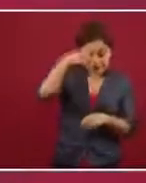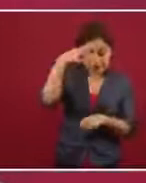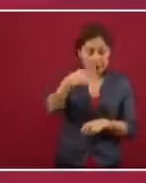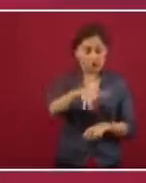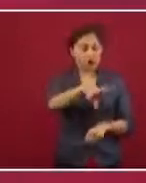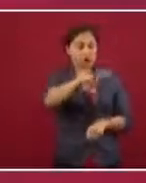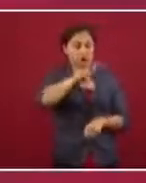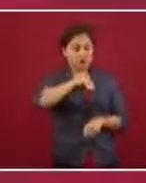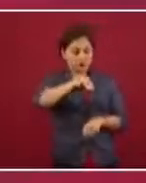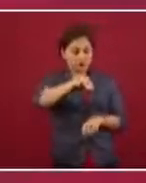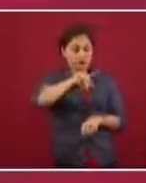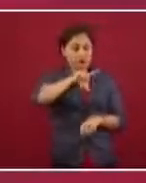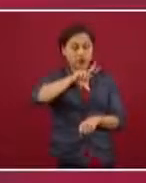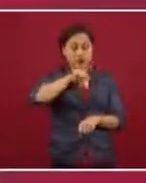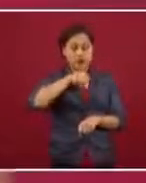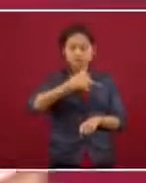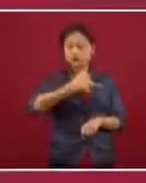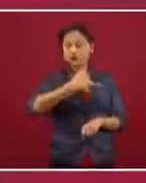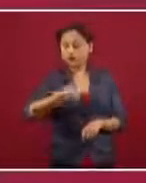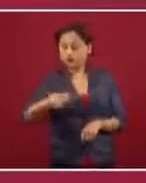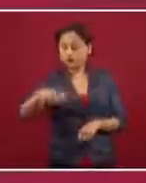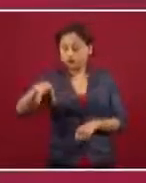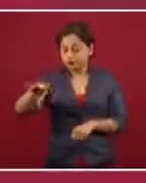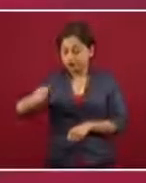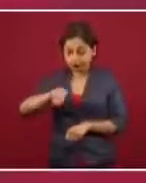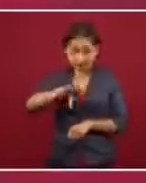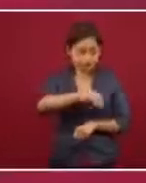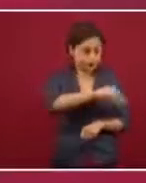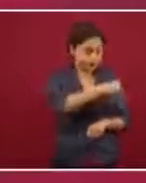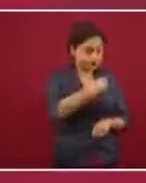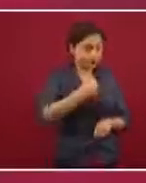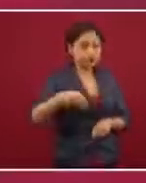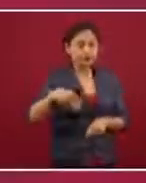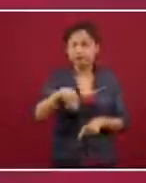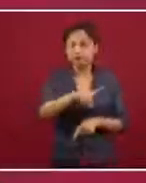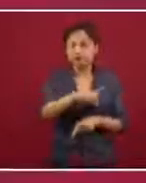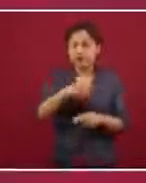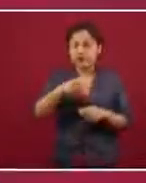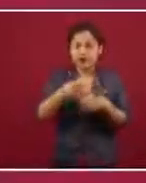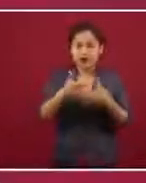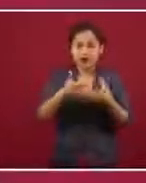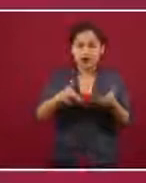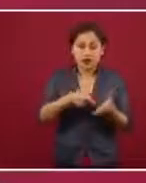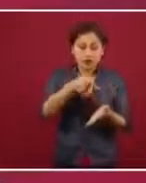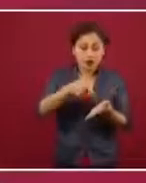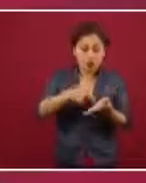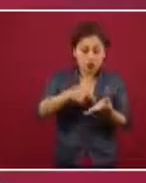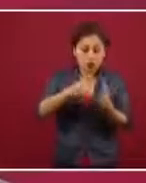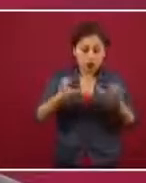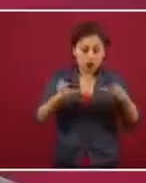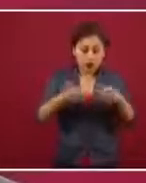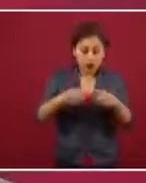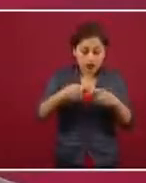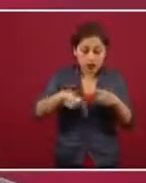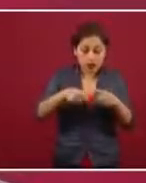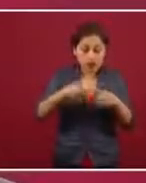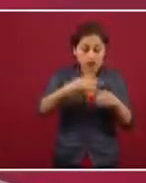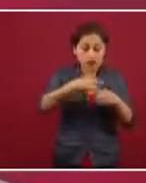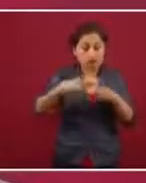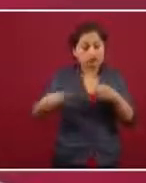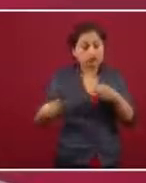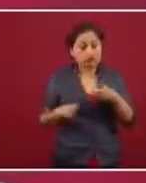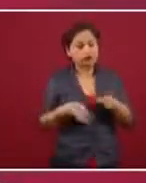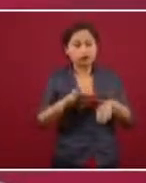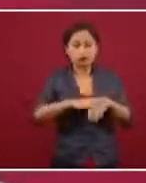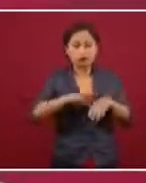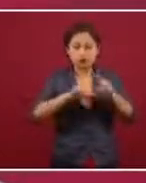su vez contagian a otras y entonces puede haber una propagación regional o incluso nacional. ¿Cuánto tiempo puede